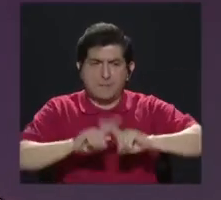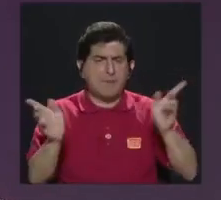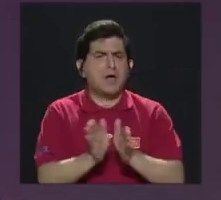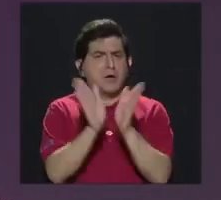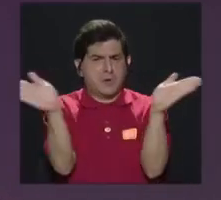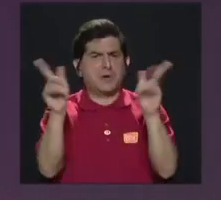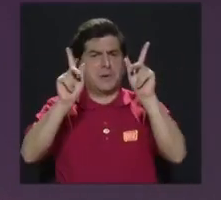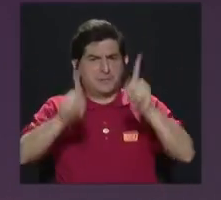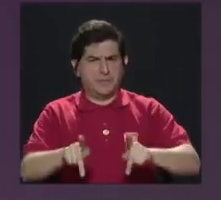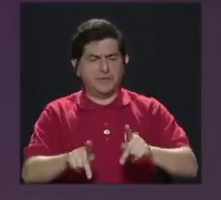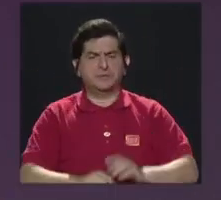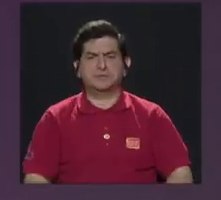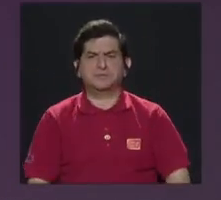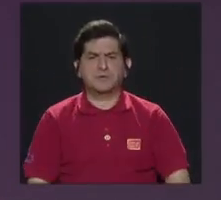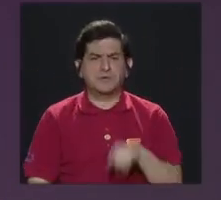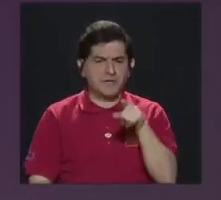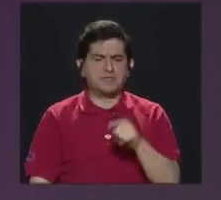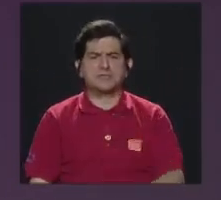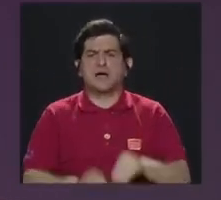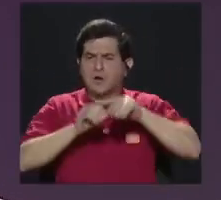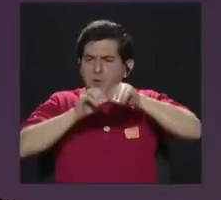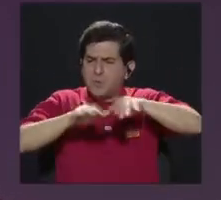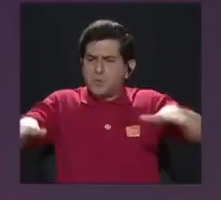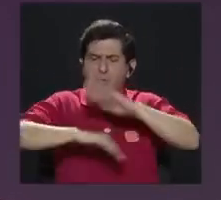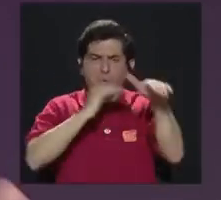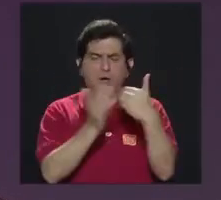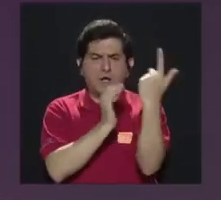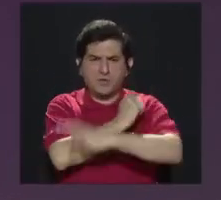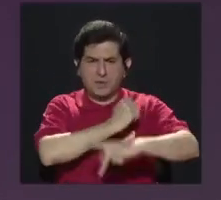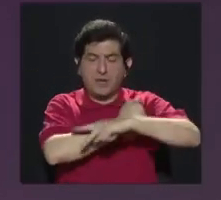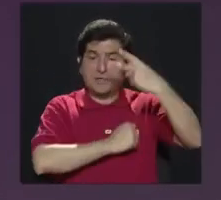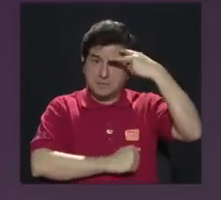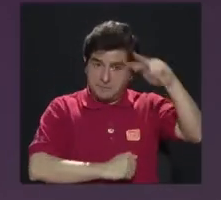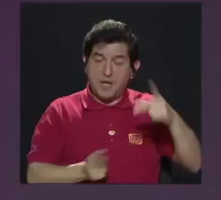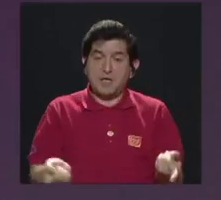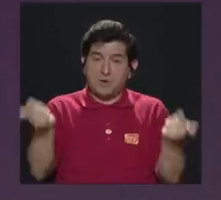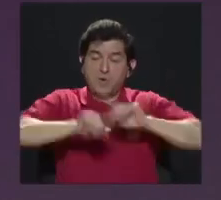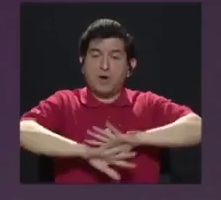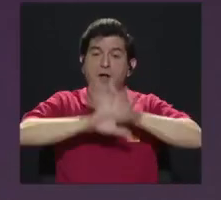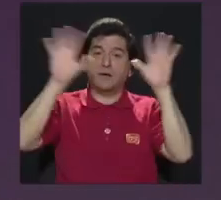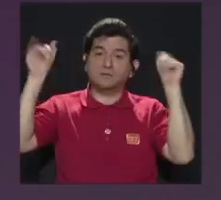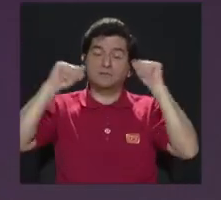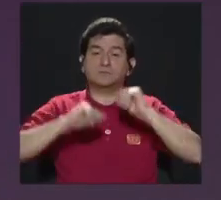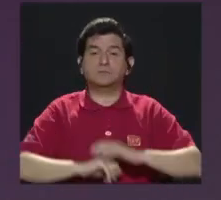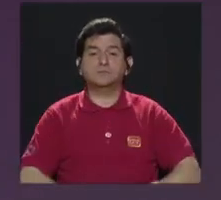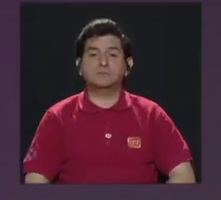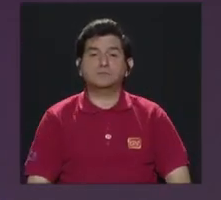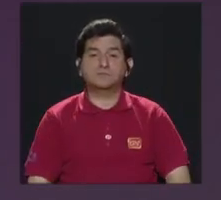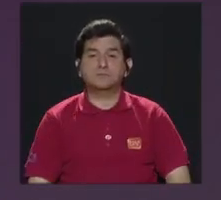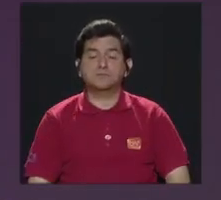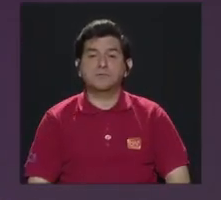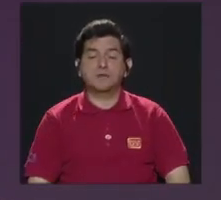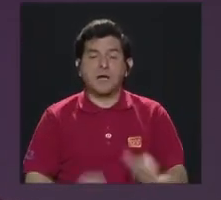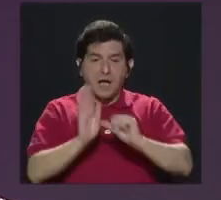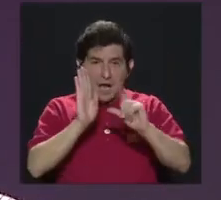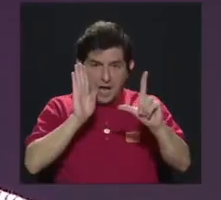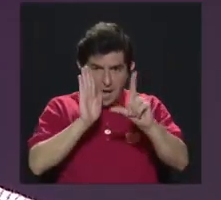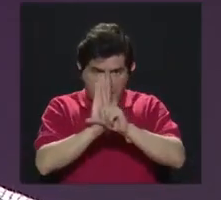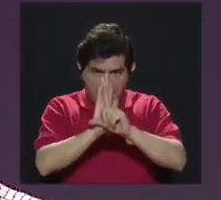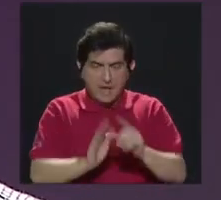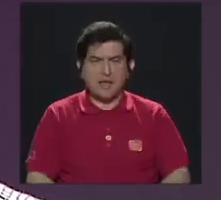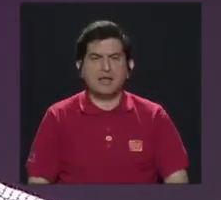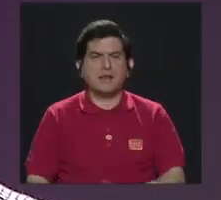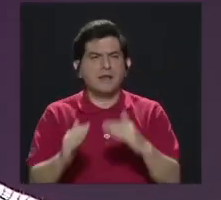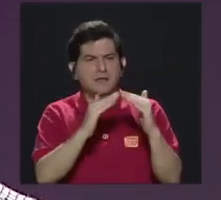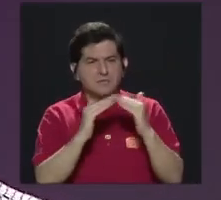general quienes lo han extendido a todo el país, el caso mexicano es un caso claro, a donde la Asamblea Legislativa de la